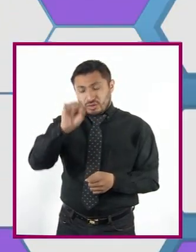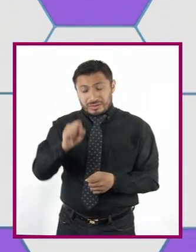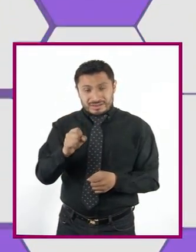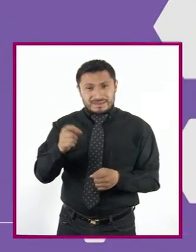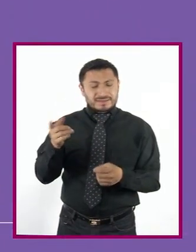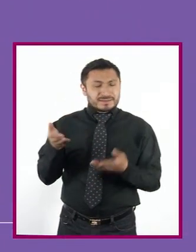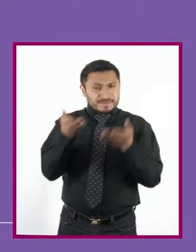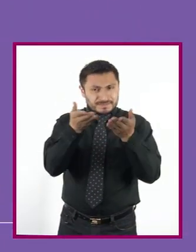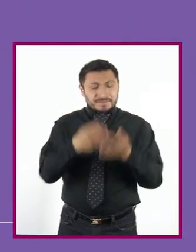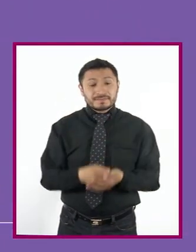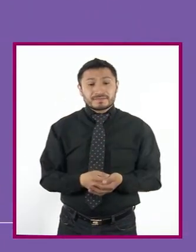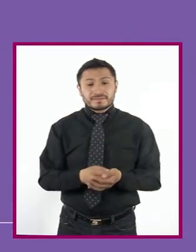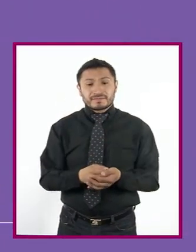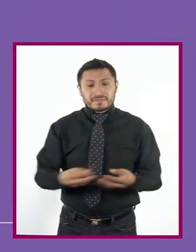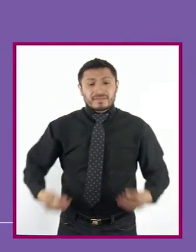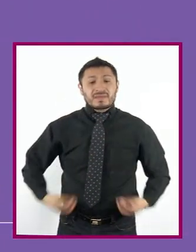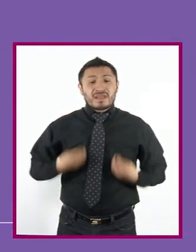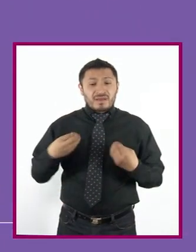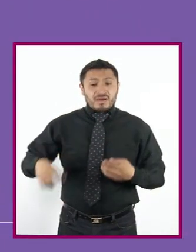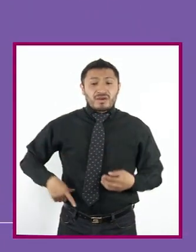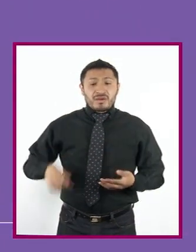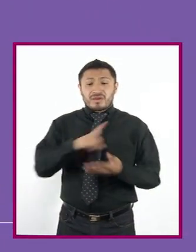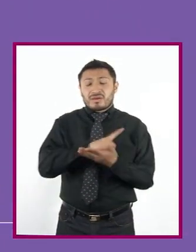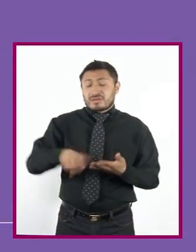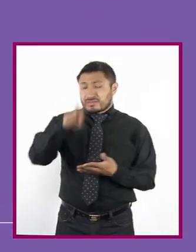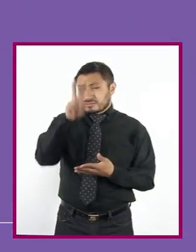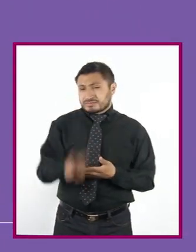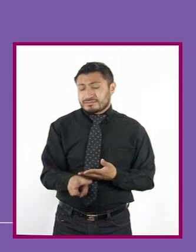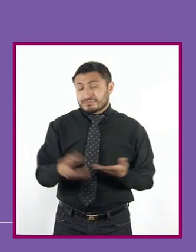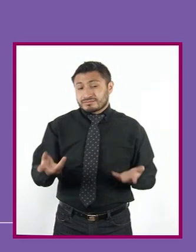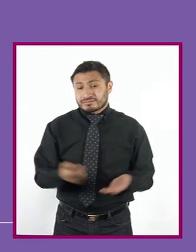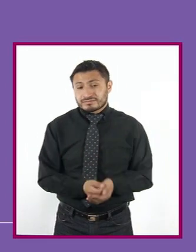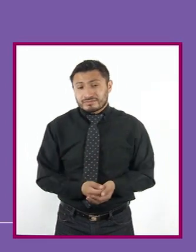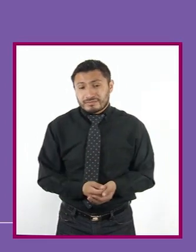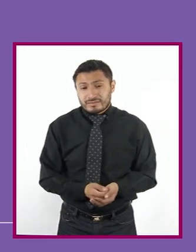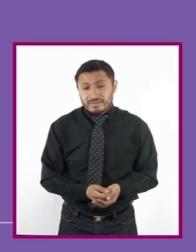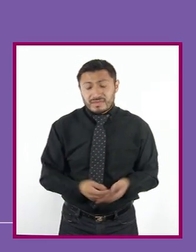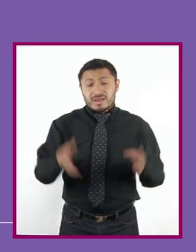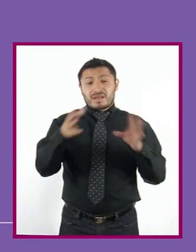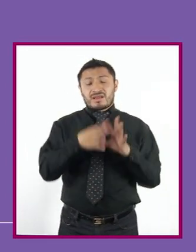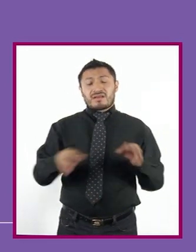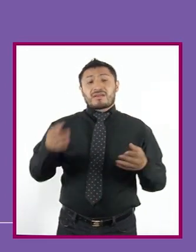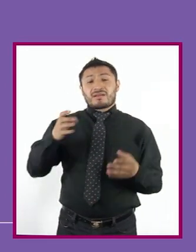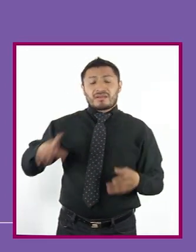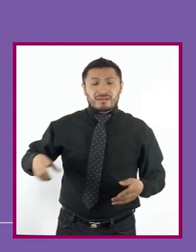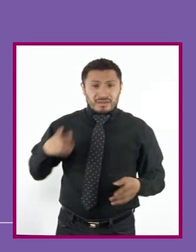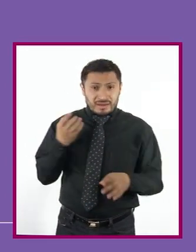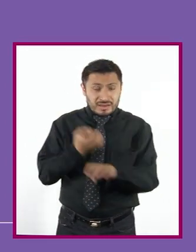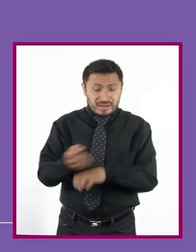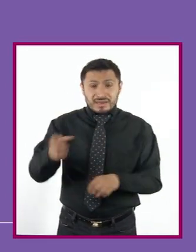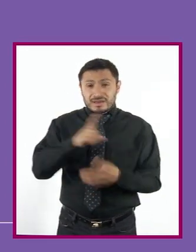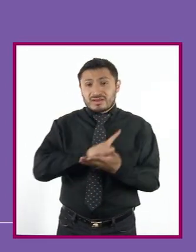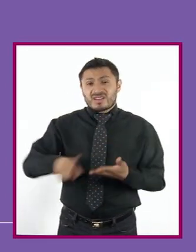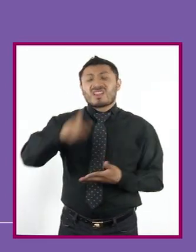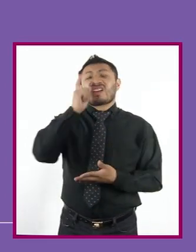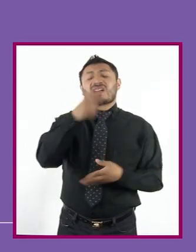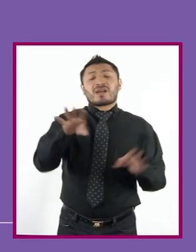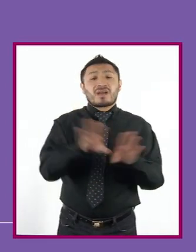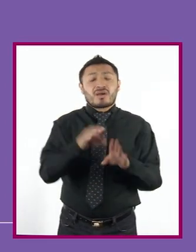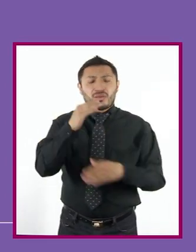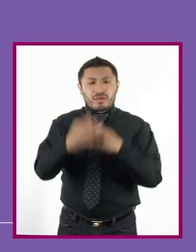video! ¿Vivimos en un Estado de Derecho realmente? La definición de Estado de Derecho debemos de avanzar a una idea como